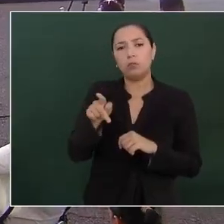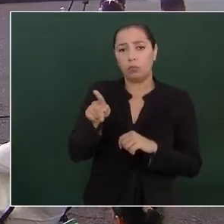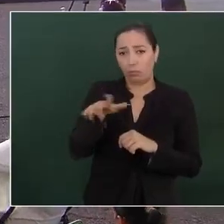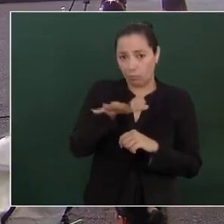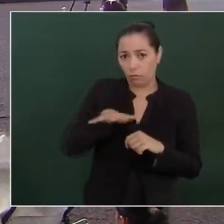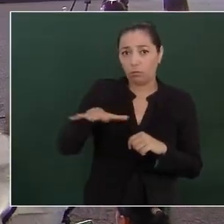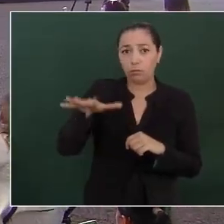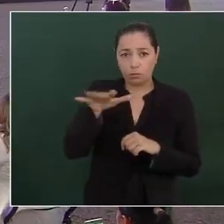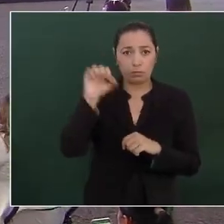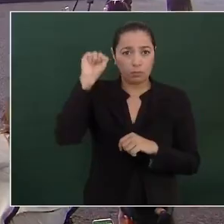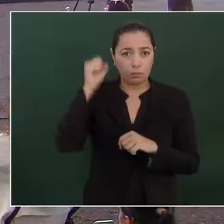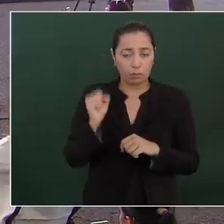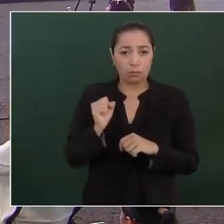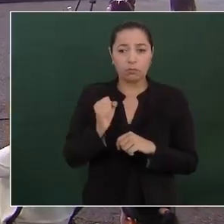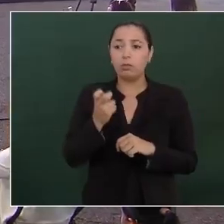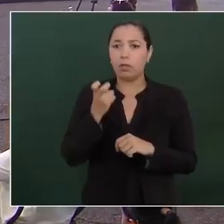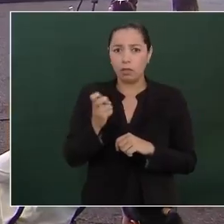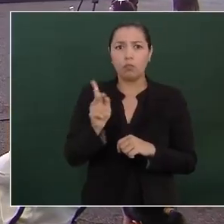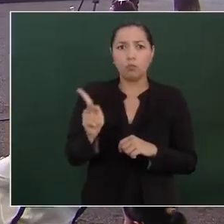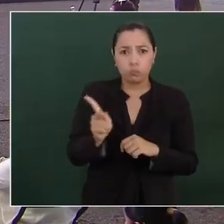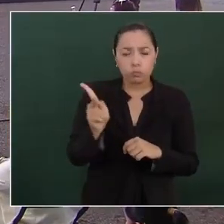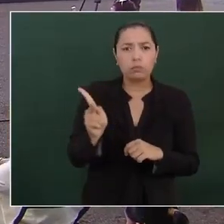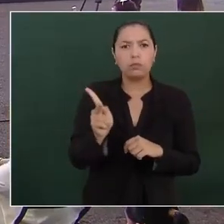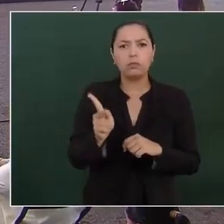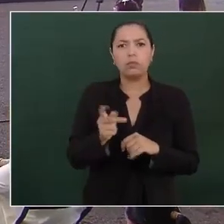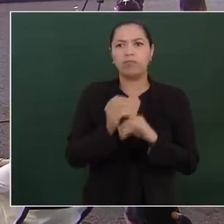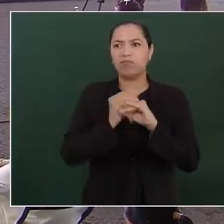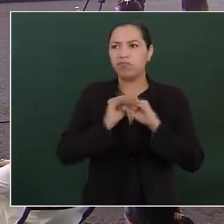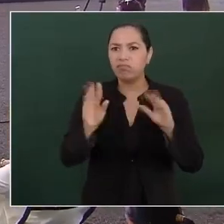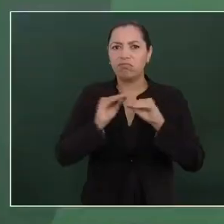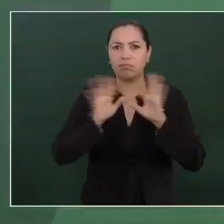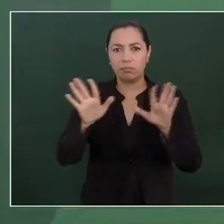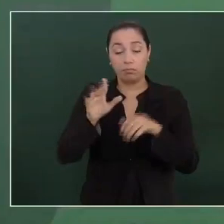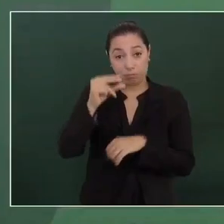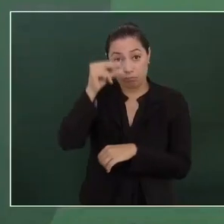pueblo muy informado, muy inteligente,